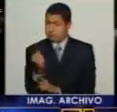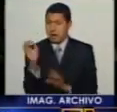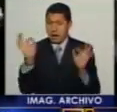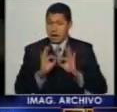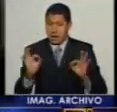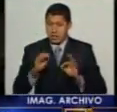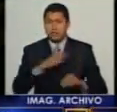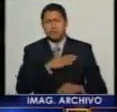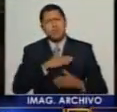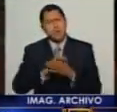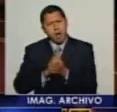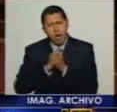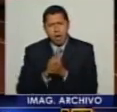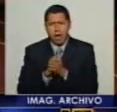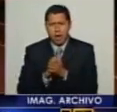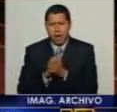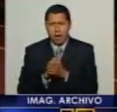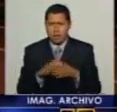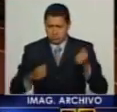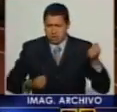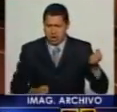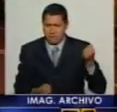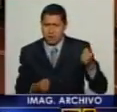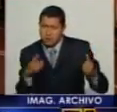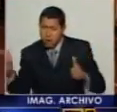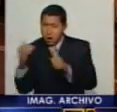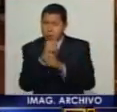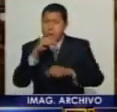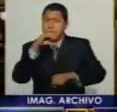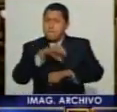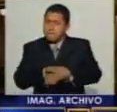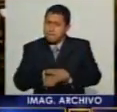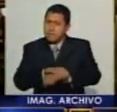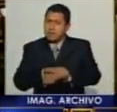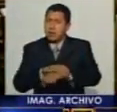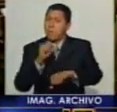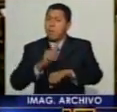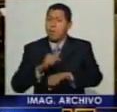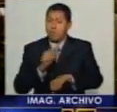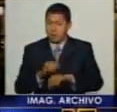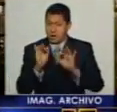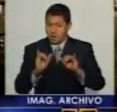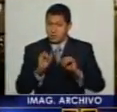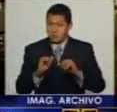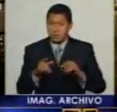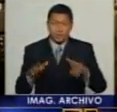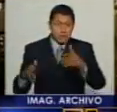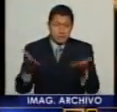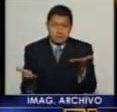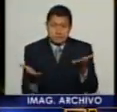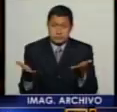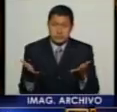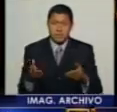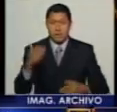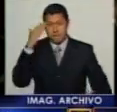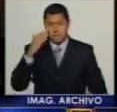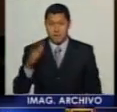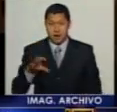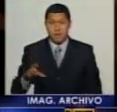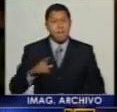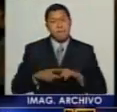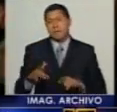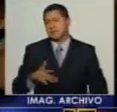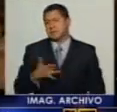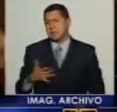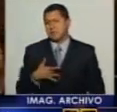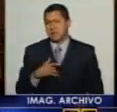son nuestros compañeros de armas a los que íbamos a tomar como prisioneros en el momento mientras se estabilizara el país. Lamentablemente